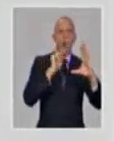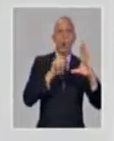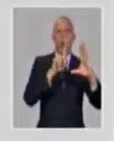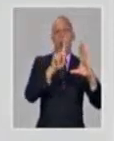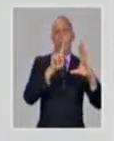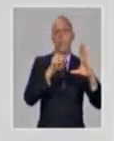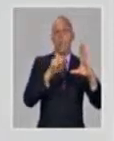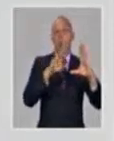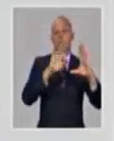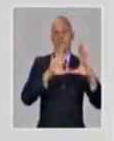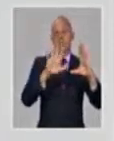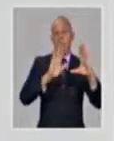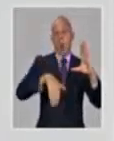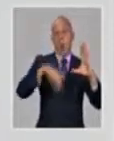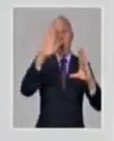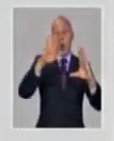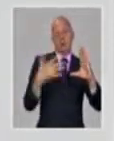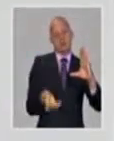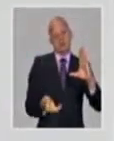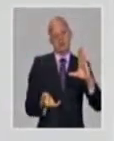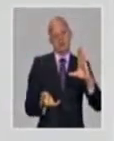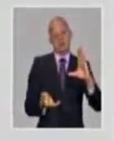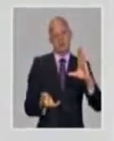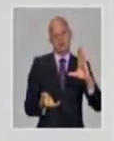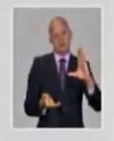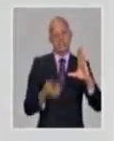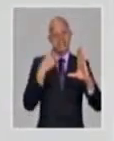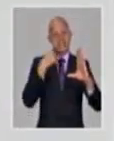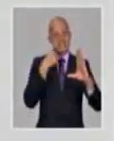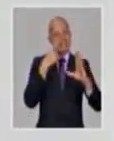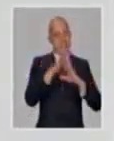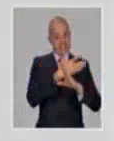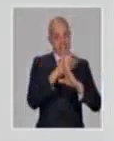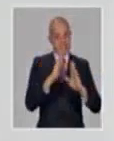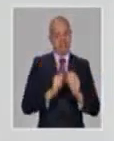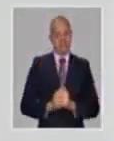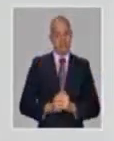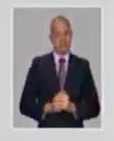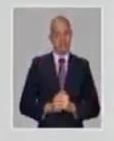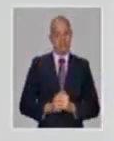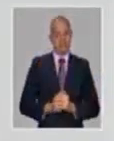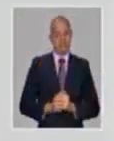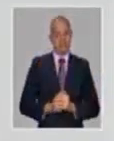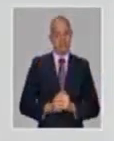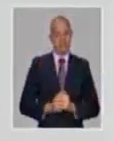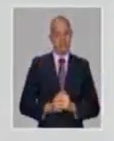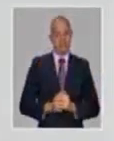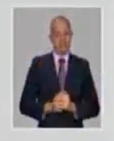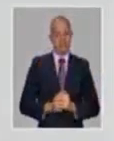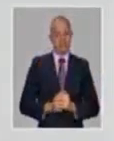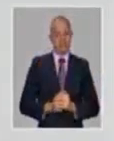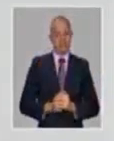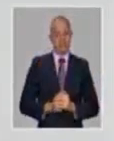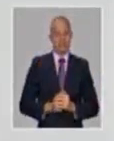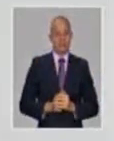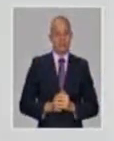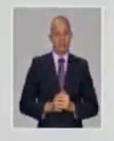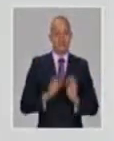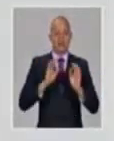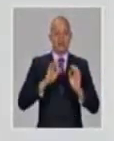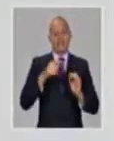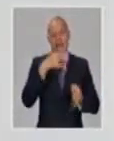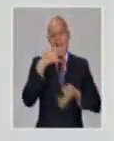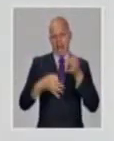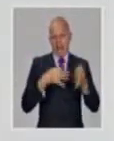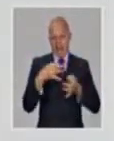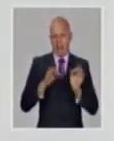1.85 aproximadamente el kilowatt hora cuando utilizamos la